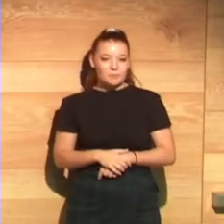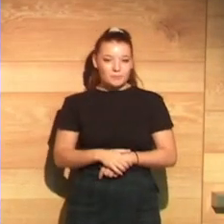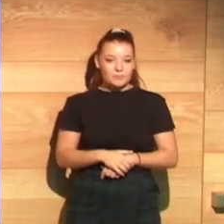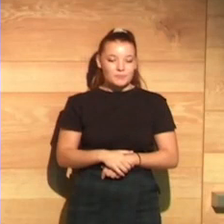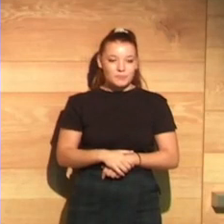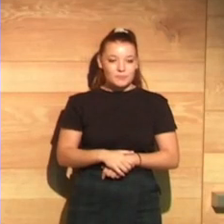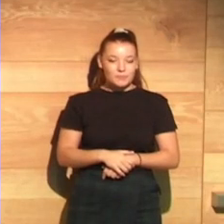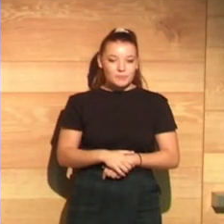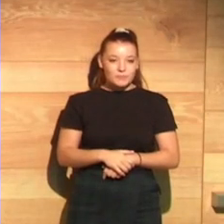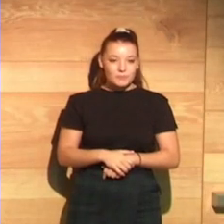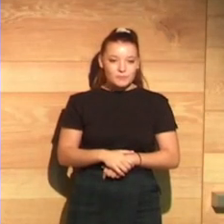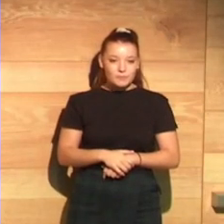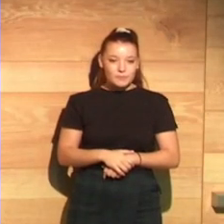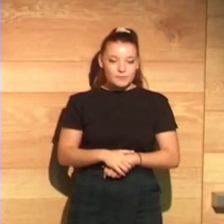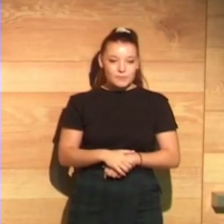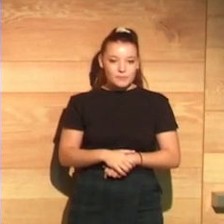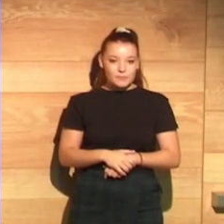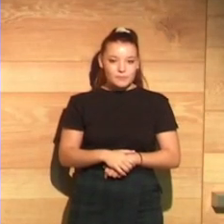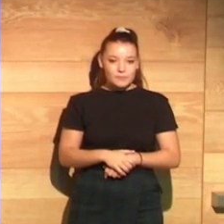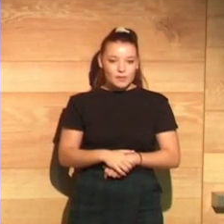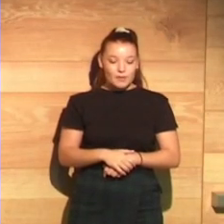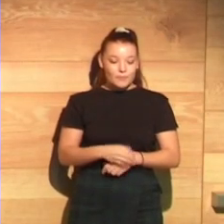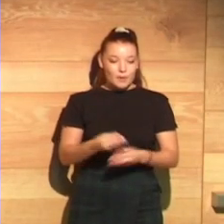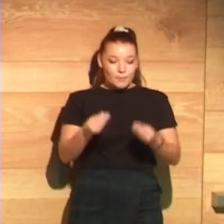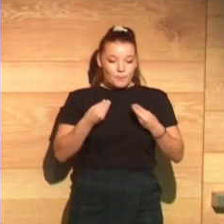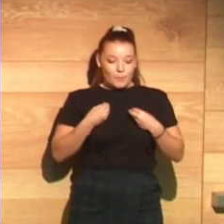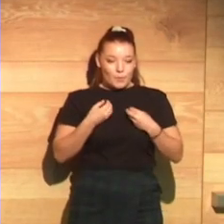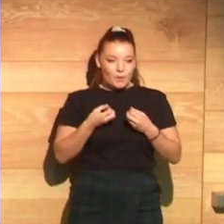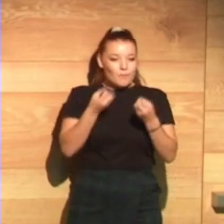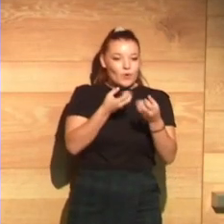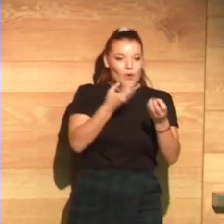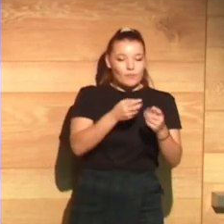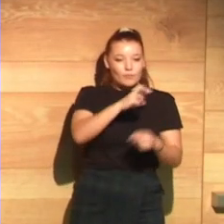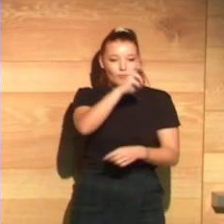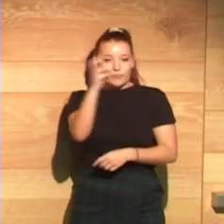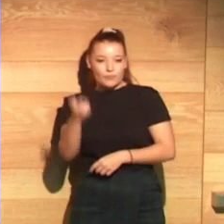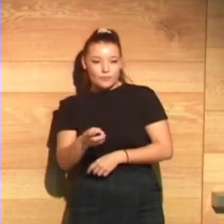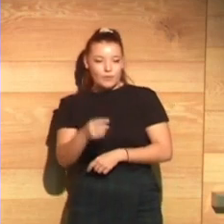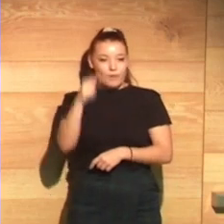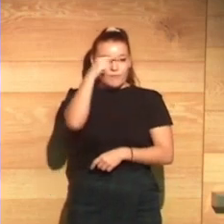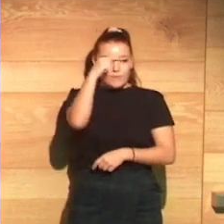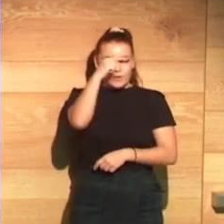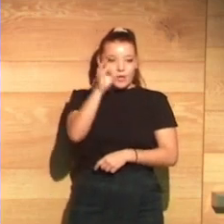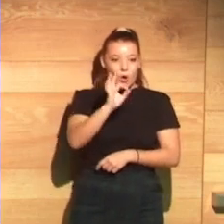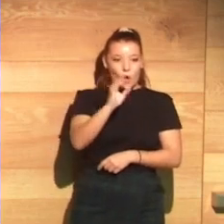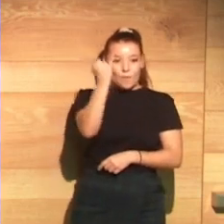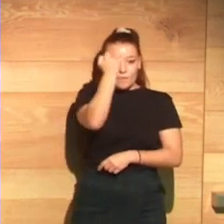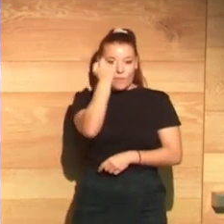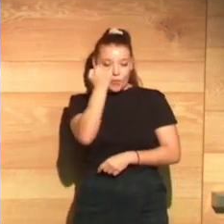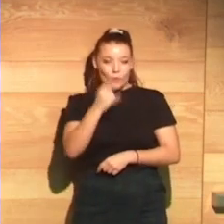de un mito viviente, ¿no? Y que es verdad que has hecho otras biografías como la de Frida Kahlo o la de